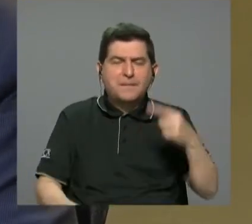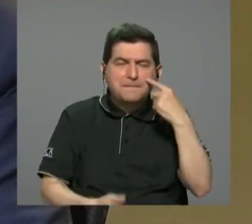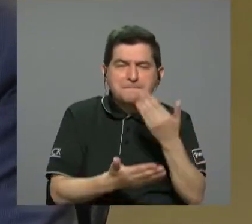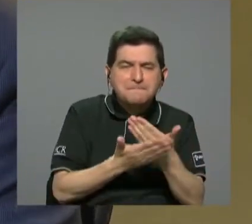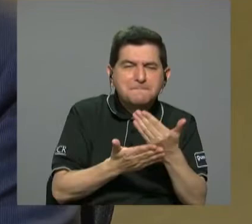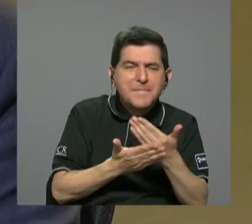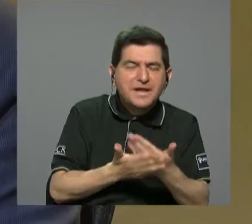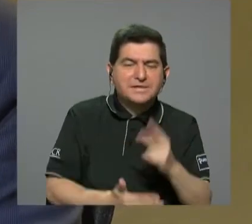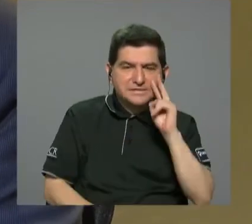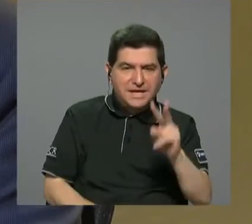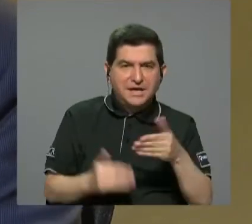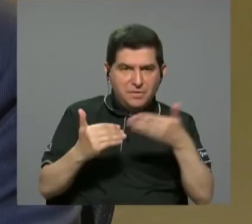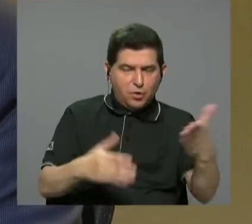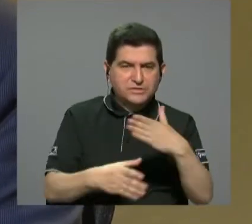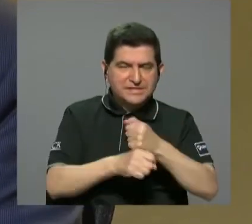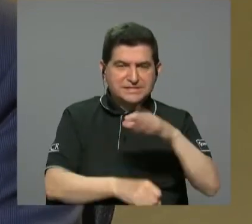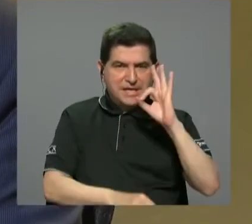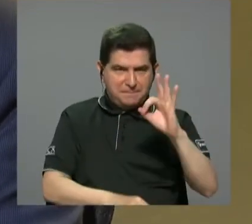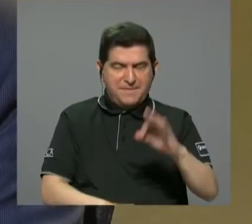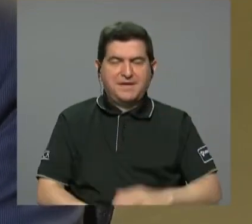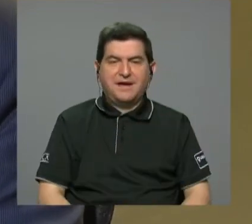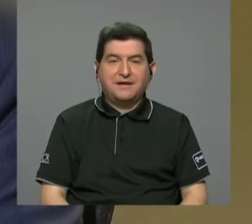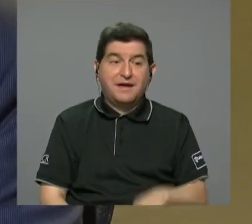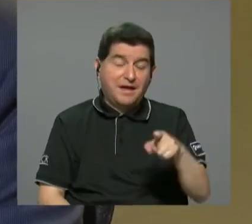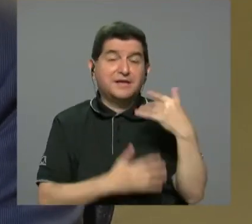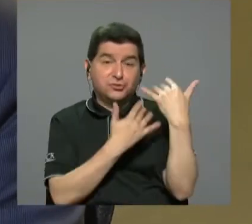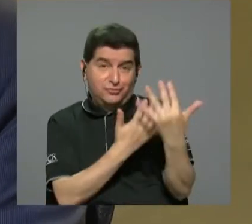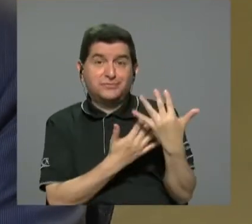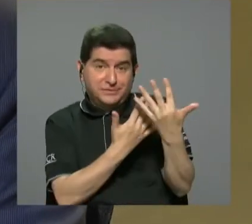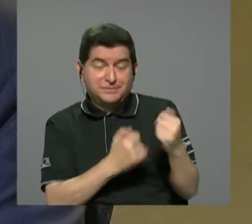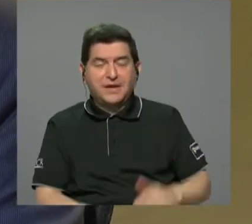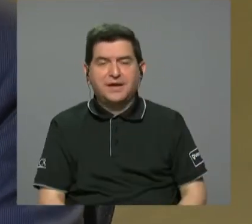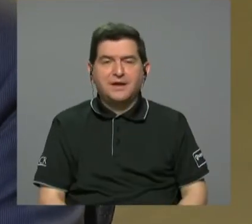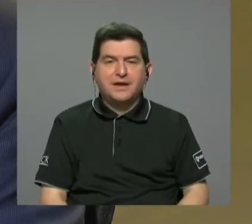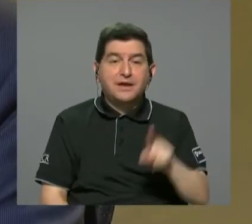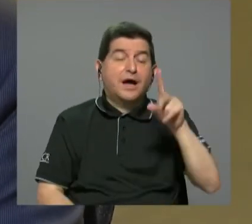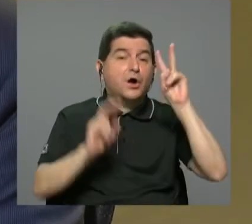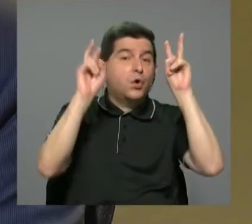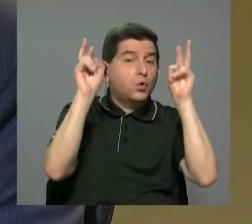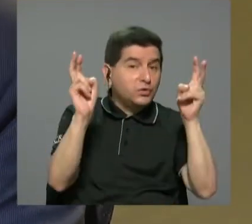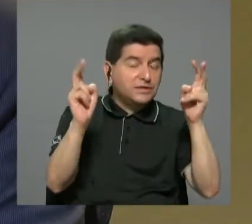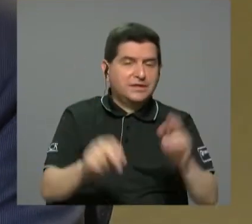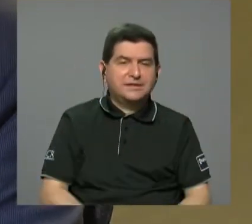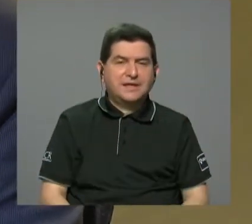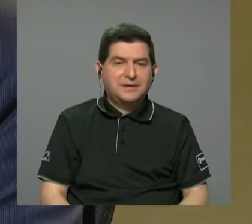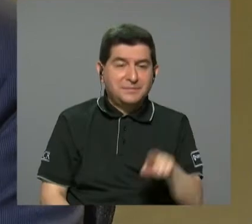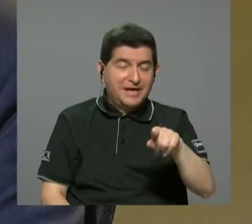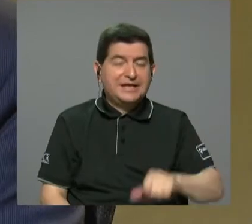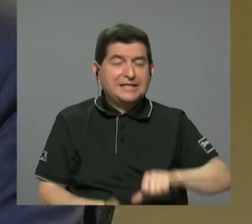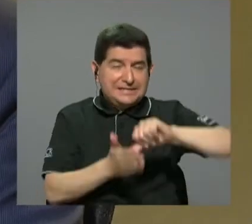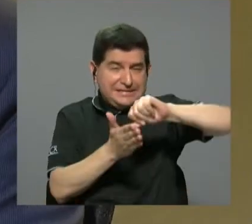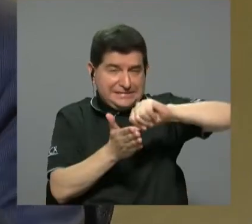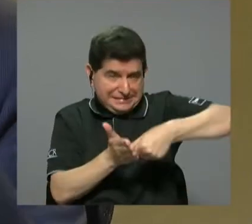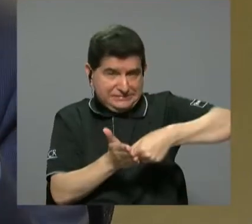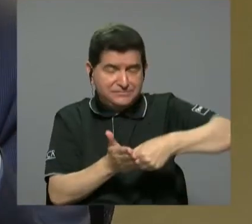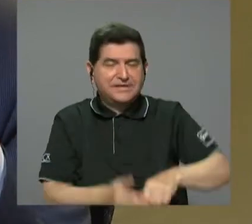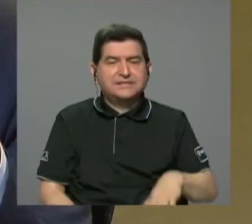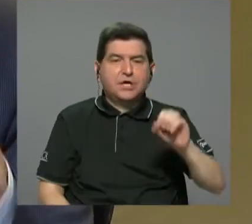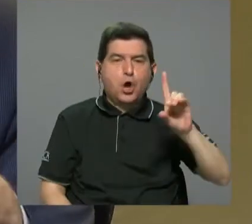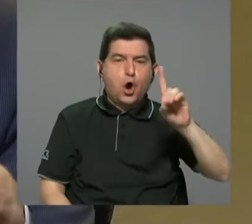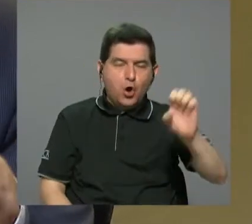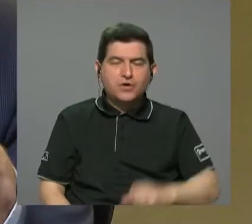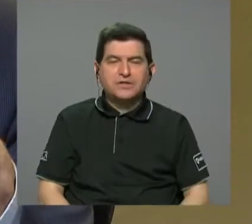mercado, la esperanza siempre. Y uno de los temas que mete el dedo en la llaga la OCDE es